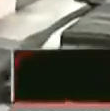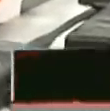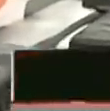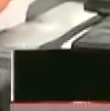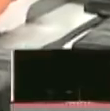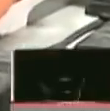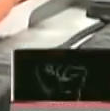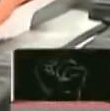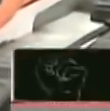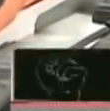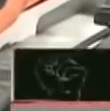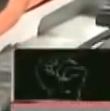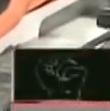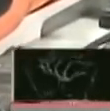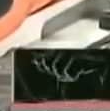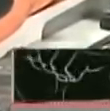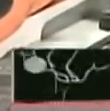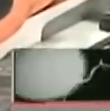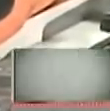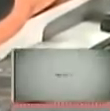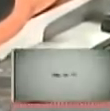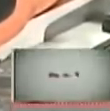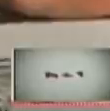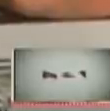la lancha, un fusil,